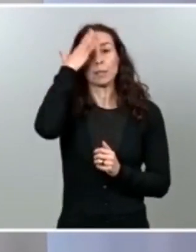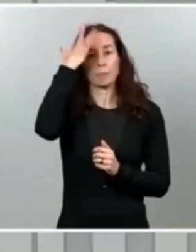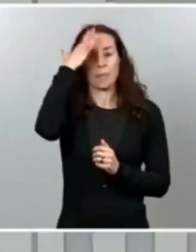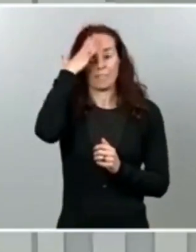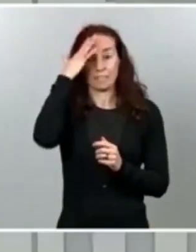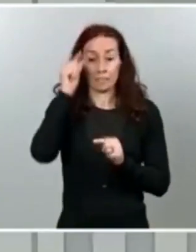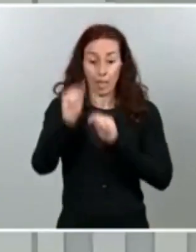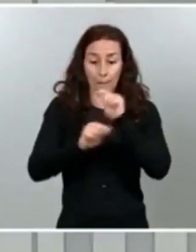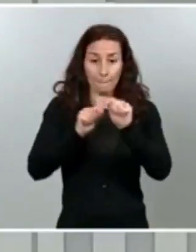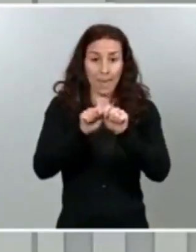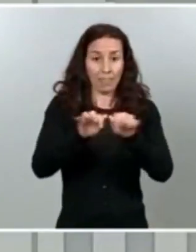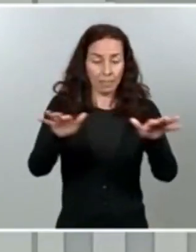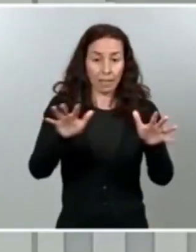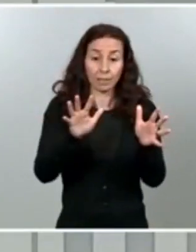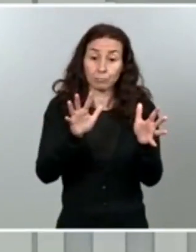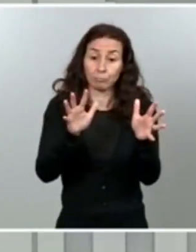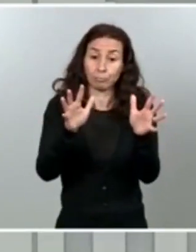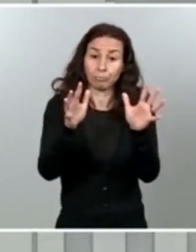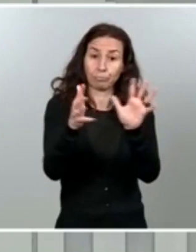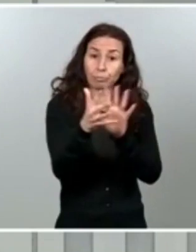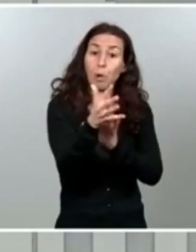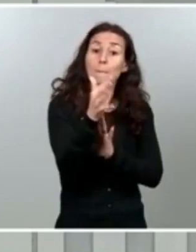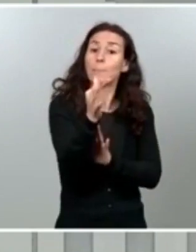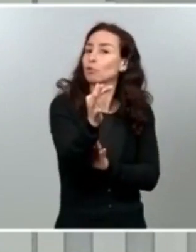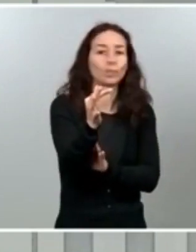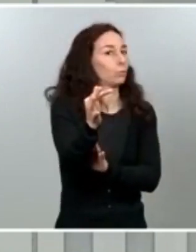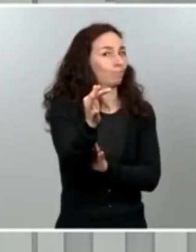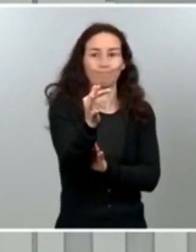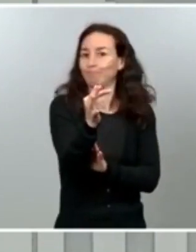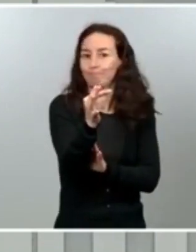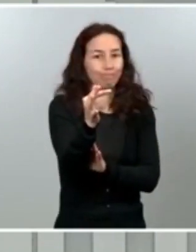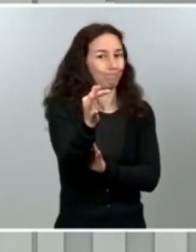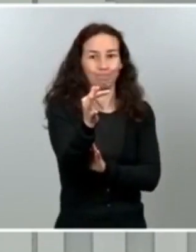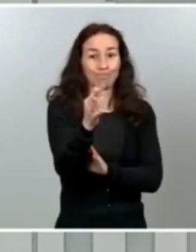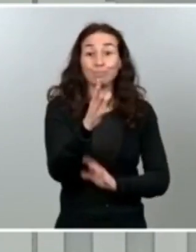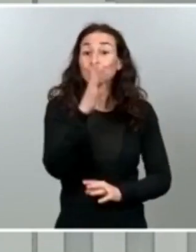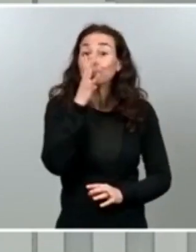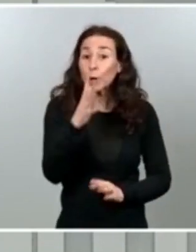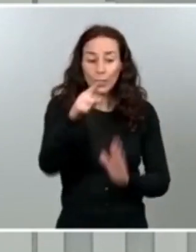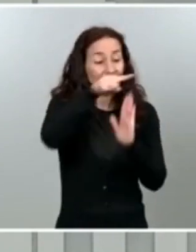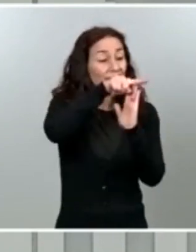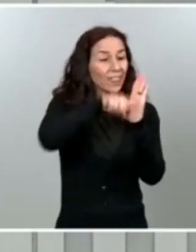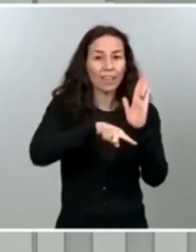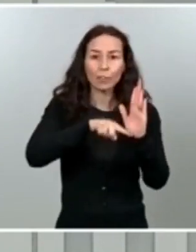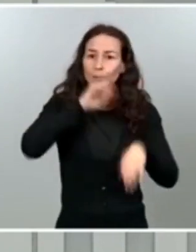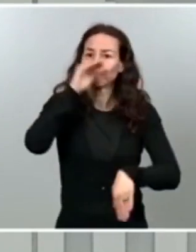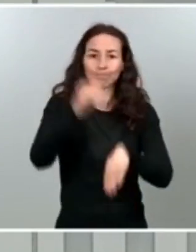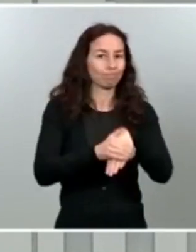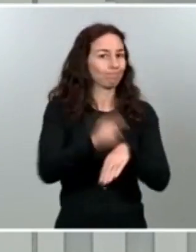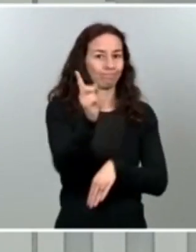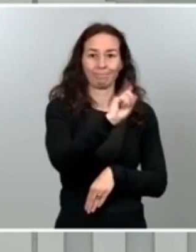no va como debe porque no se respetan correctamente todos los todas las indicaciones obviamente